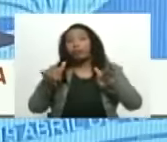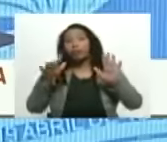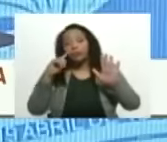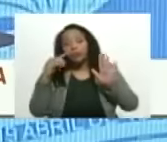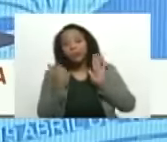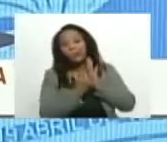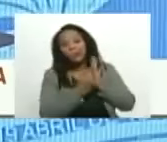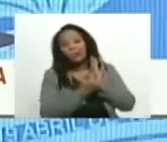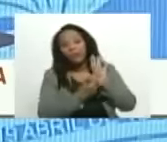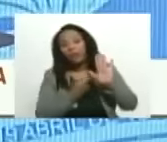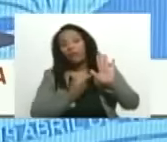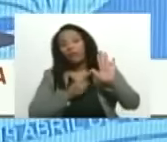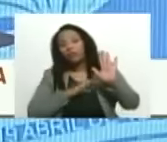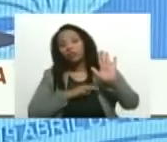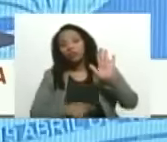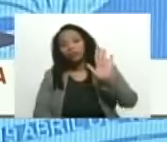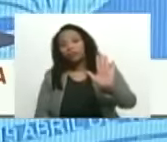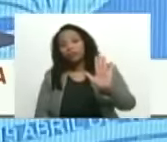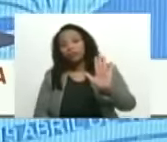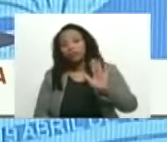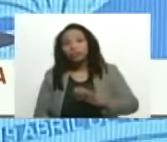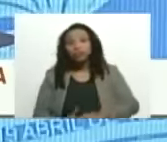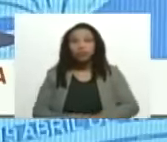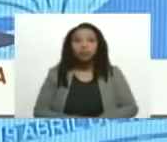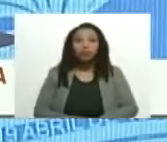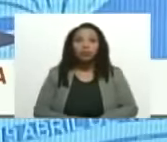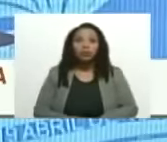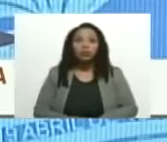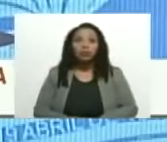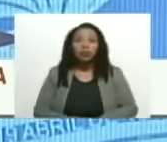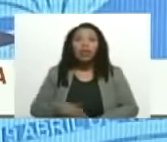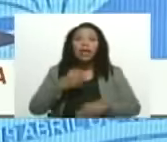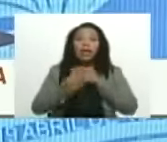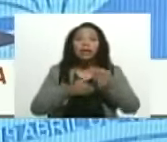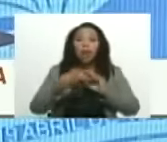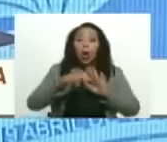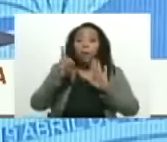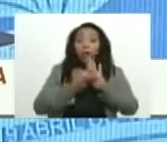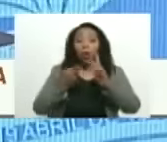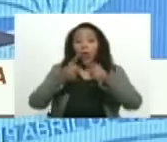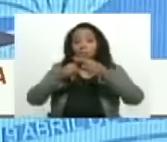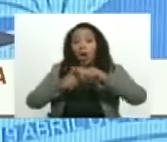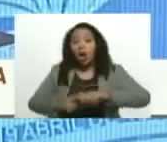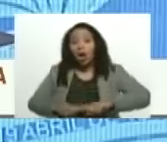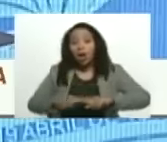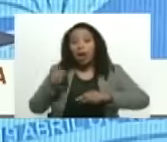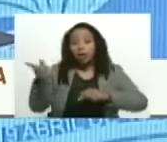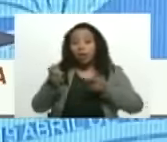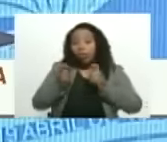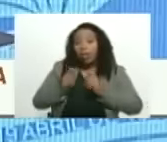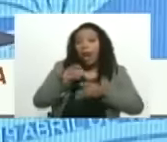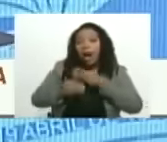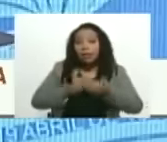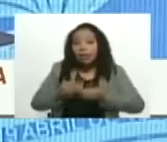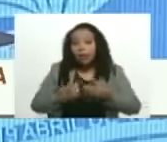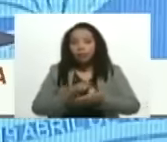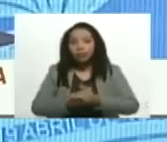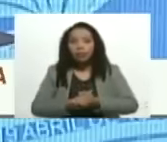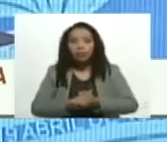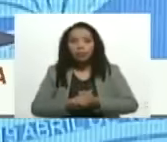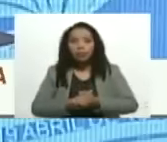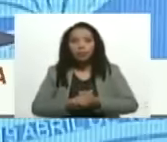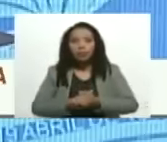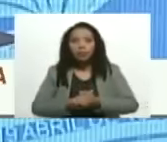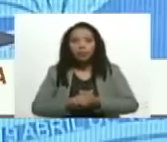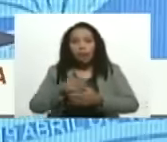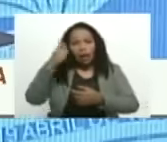que eso es completamente falso, supuestamente hicieron una totalización con un acta que es lo que están intentando engañar a la gente.